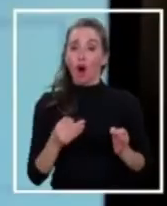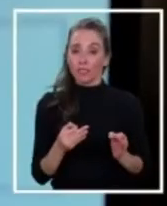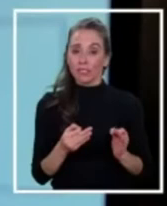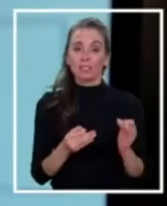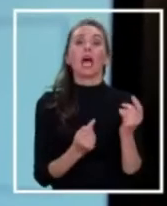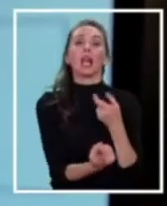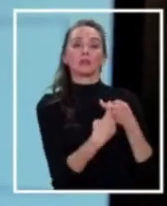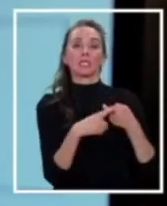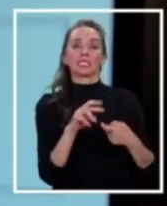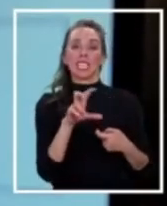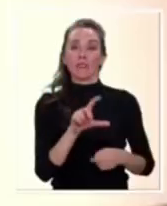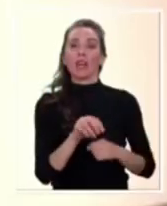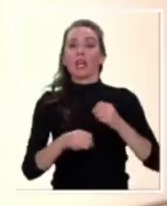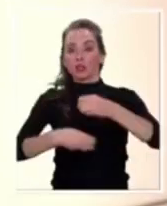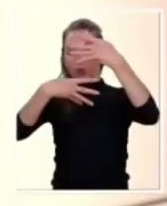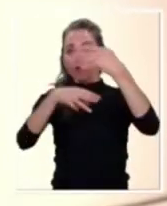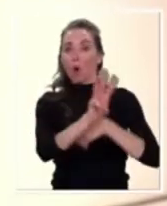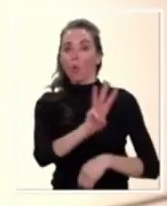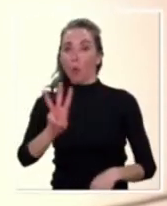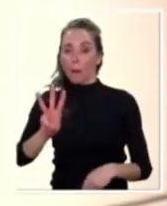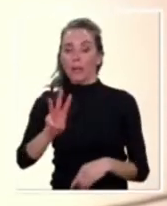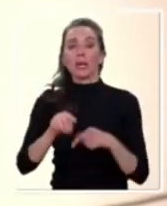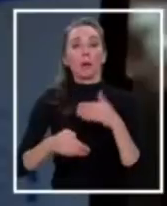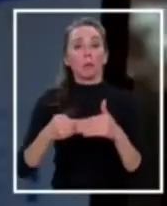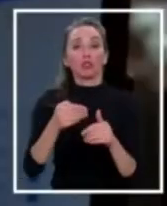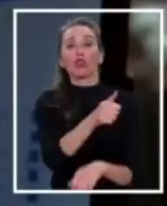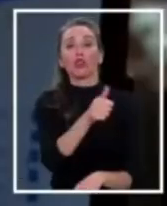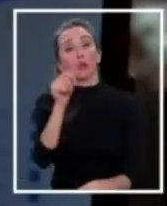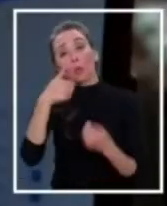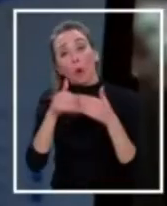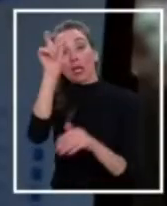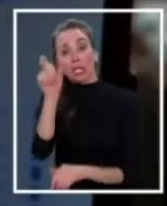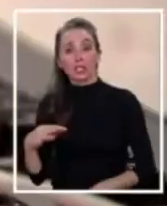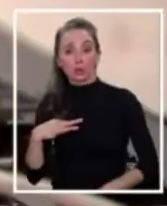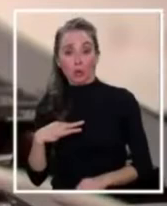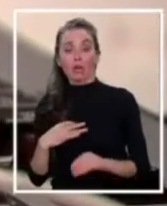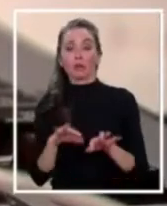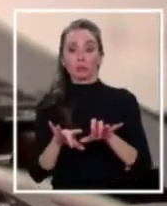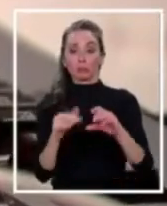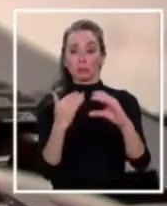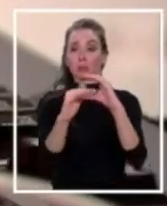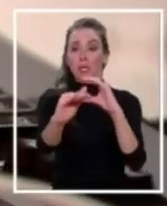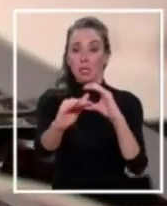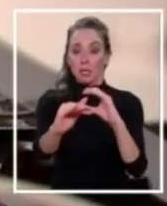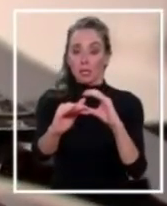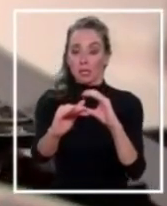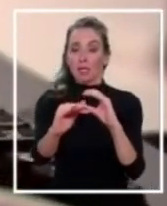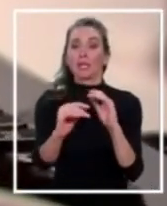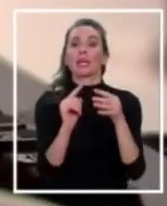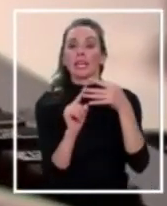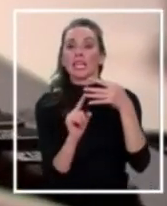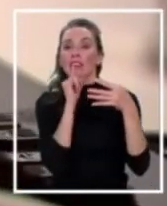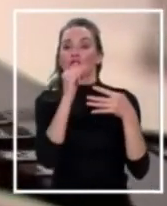el Servicio Electoral en su página web, proceso al que todo ciudadano puede acceder enviando un correo electrónico con algunos